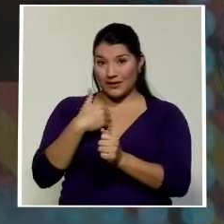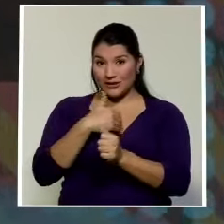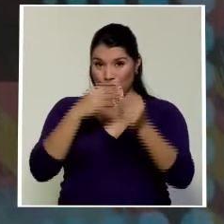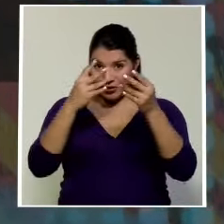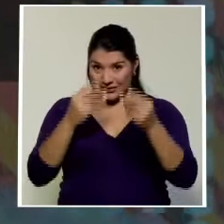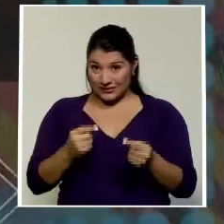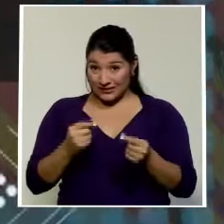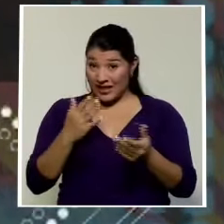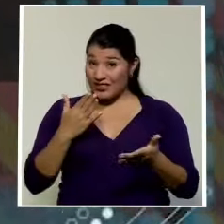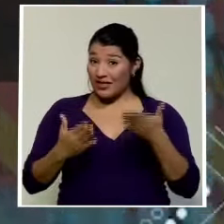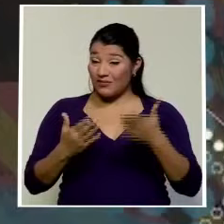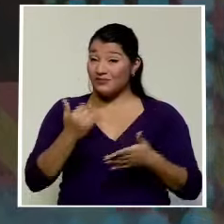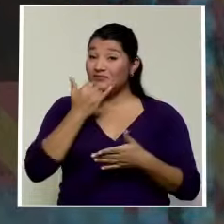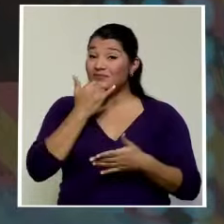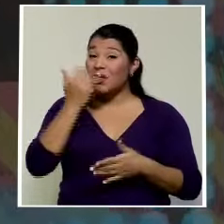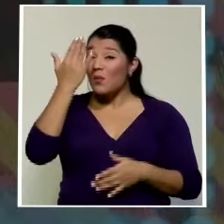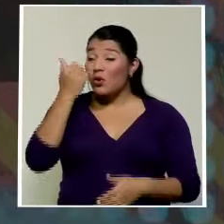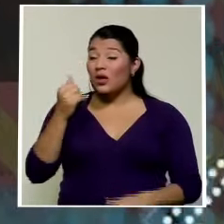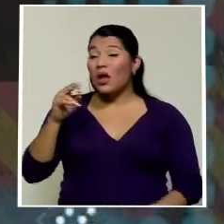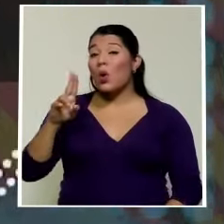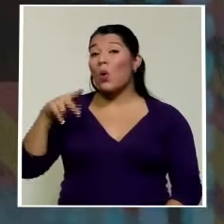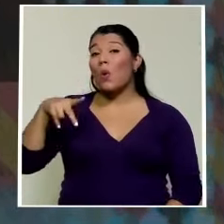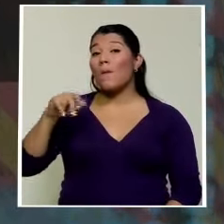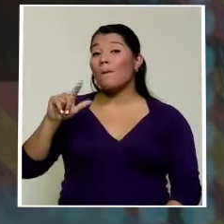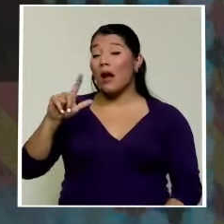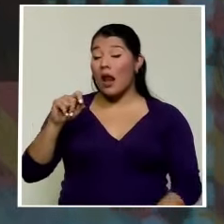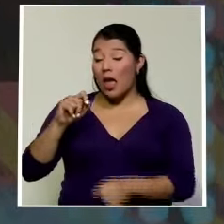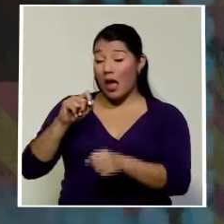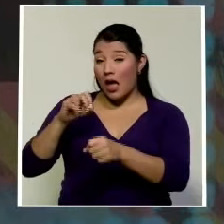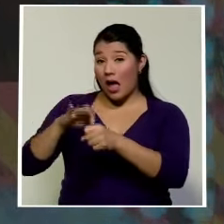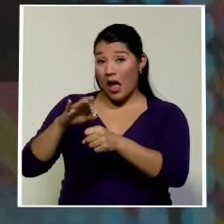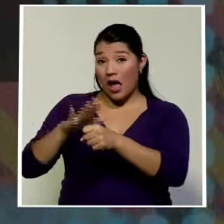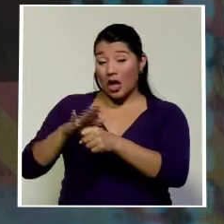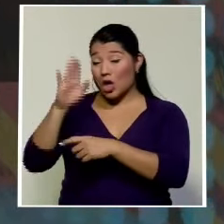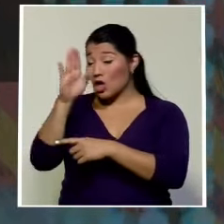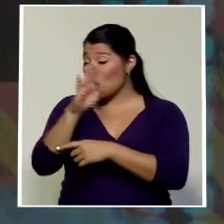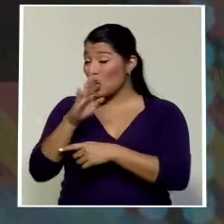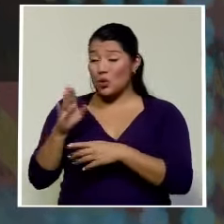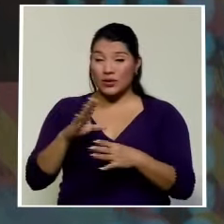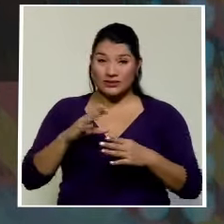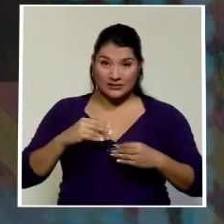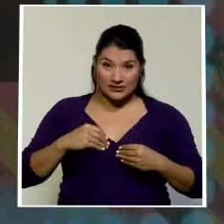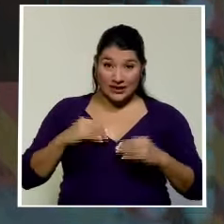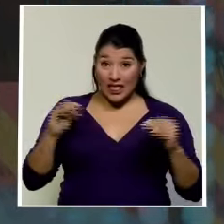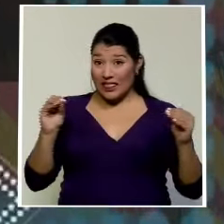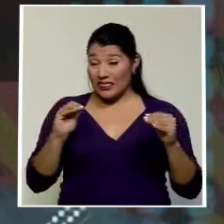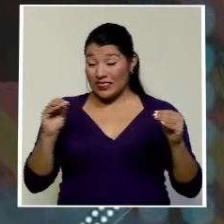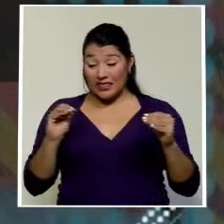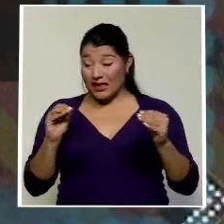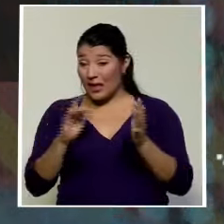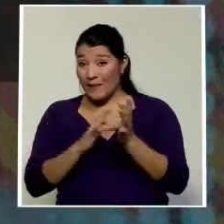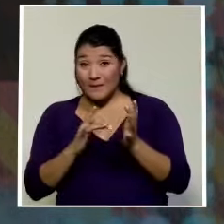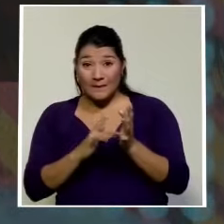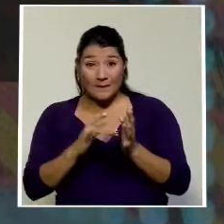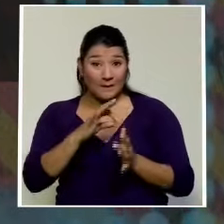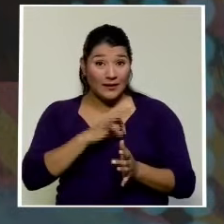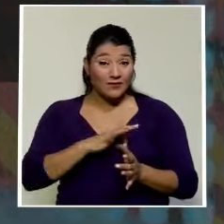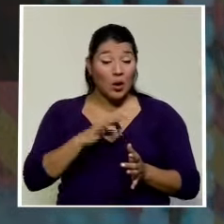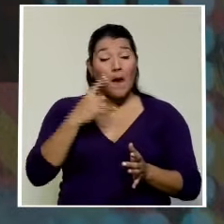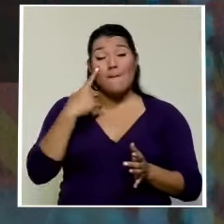información, ya que Upala Agrícola nunca se ha acogido y mucho menos beneficiado de algún tipo